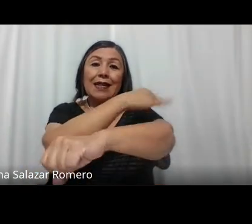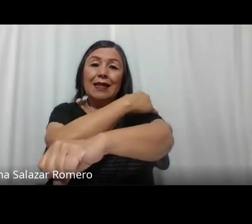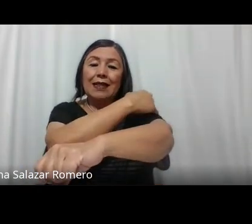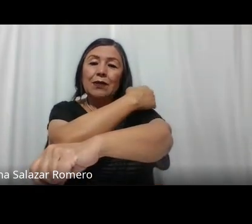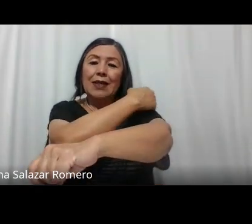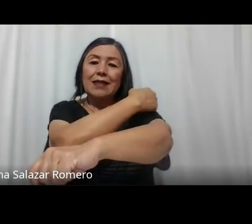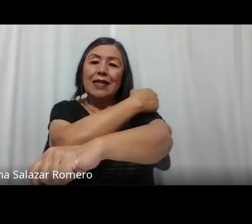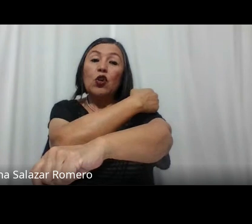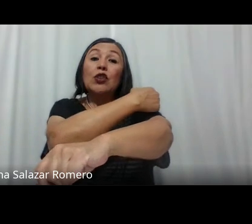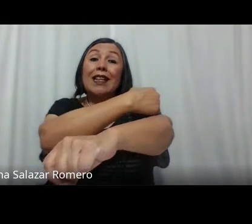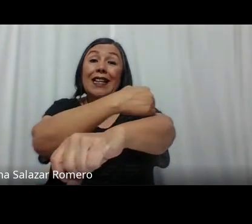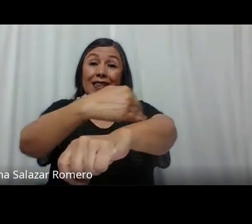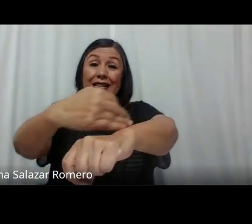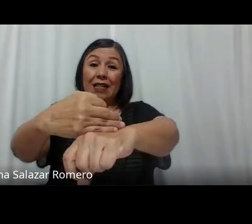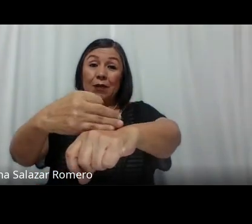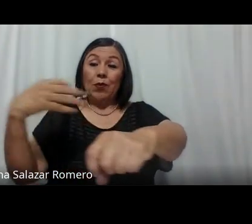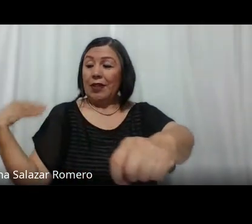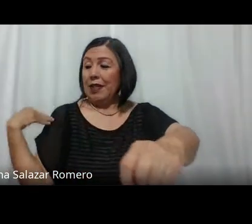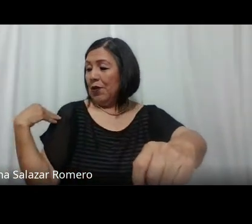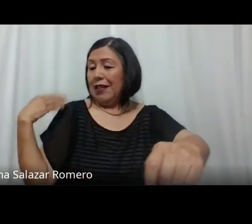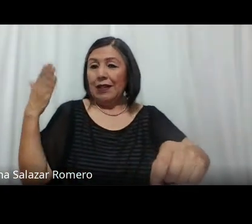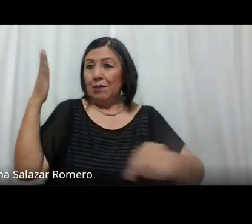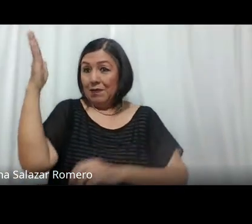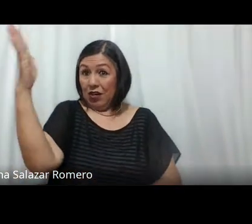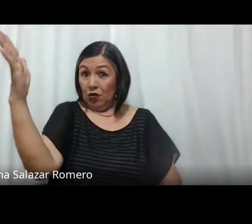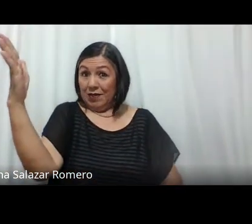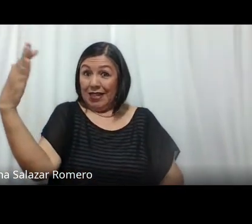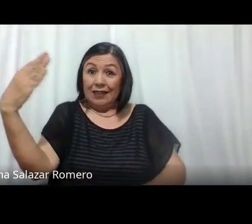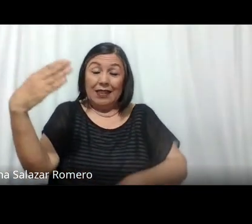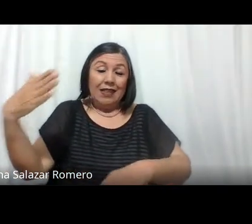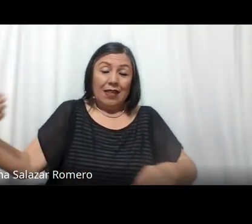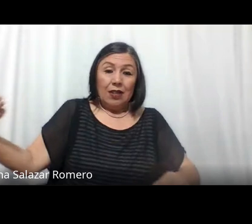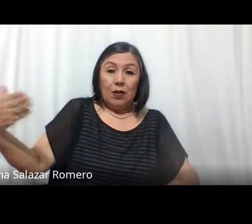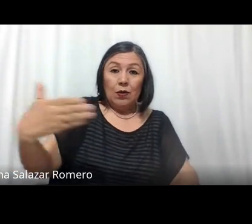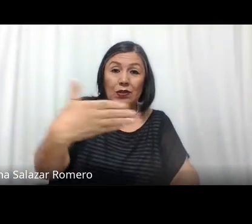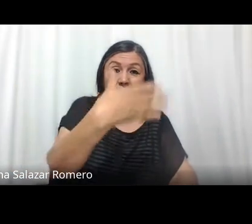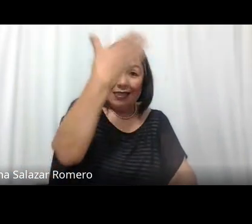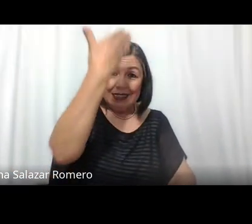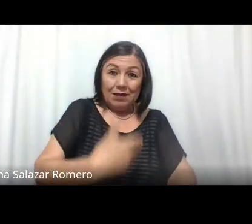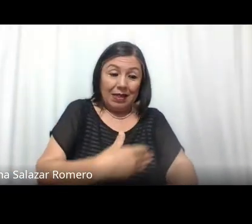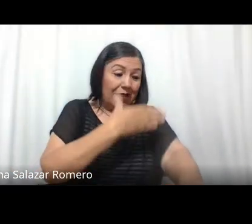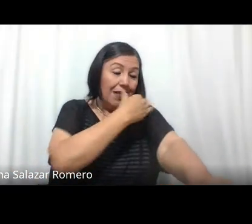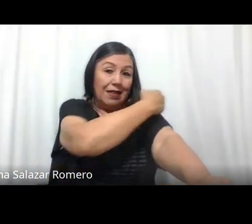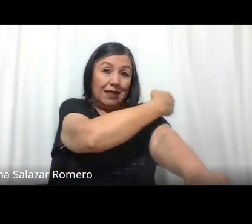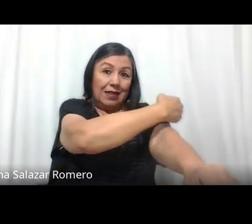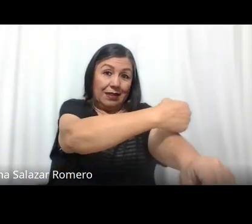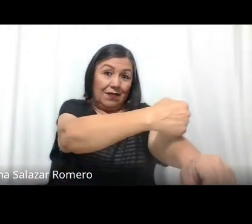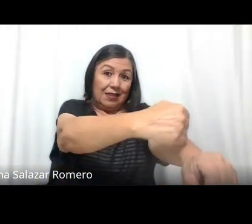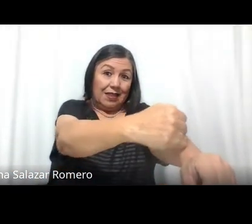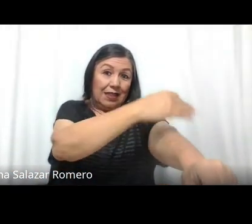seña es una seña contralateral. ¿Por qué? Porque mi mano dominante cruza la línea media